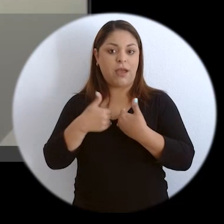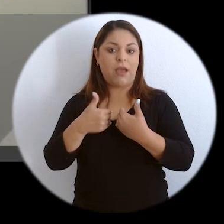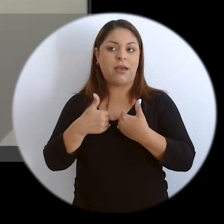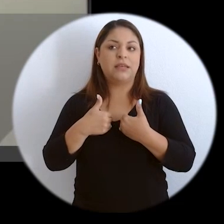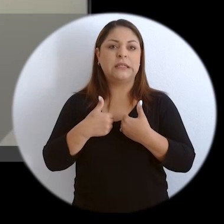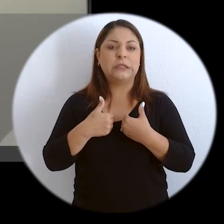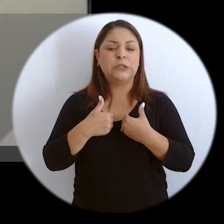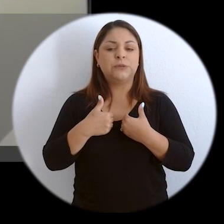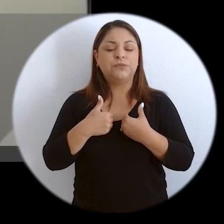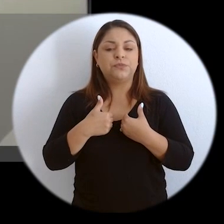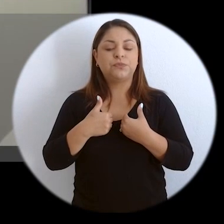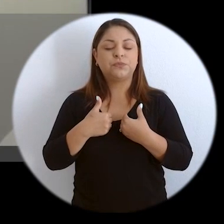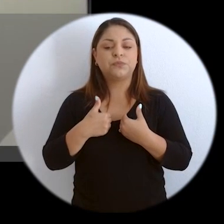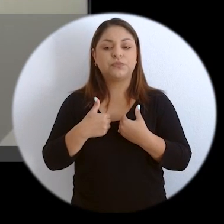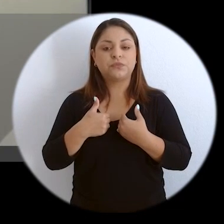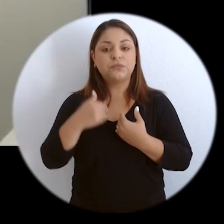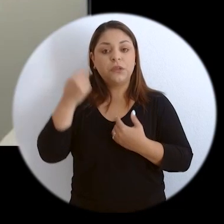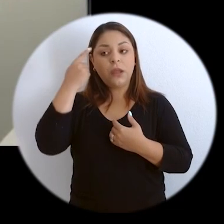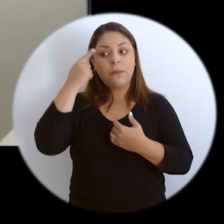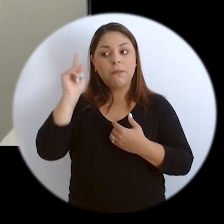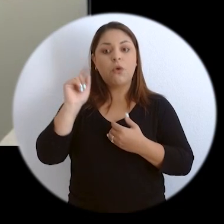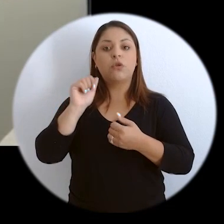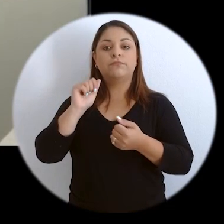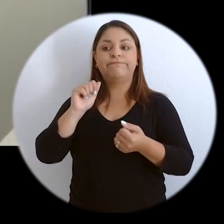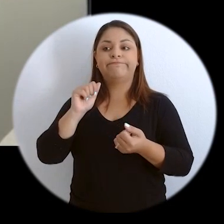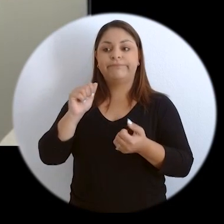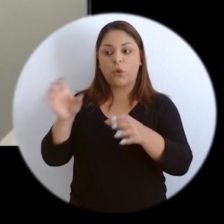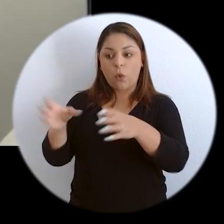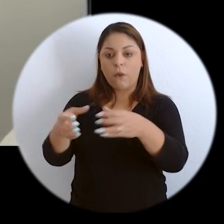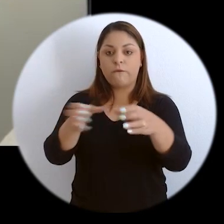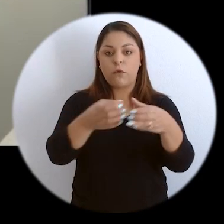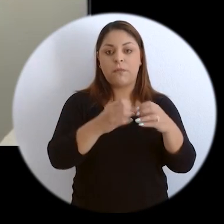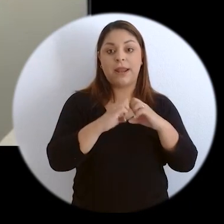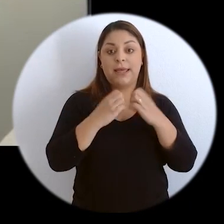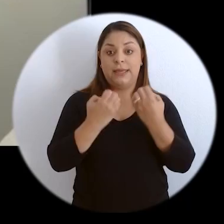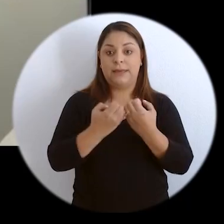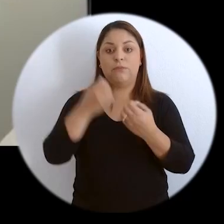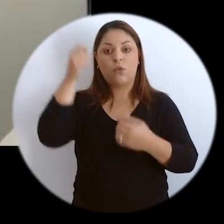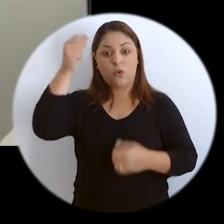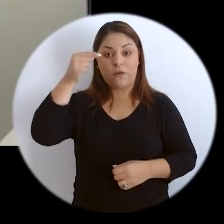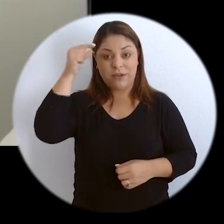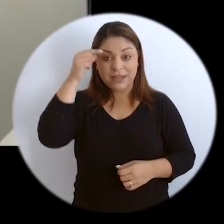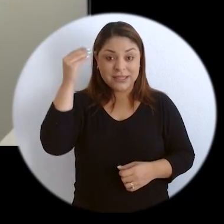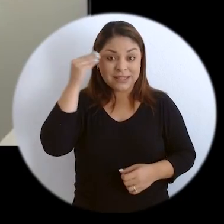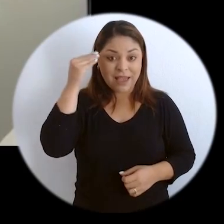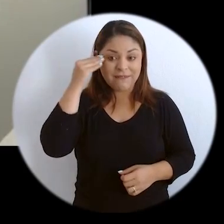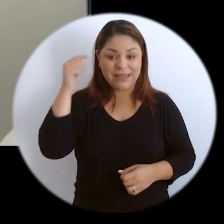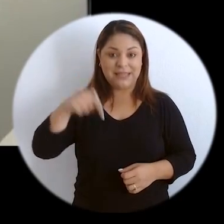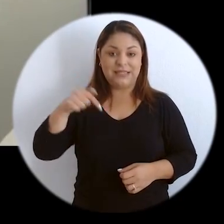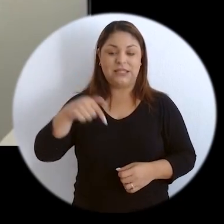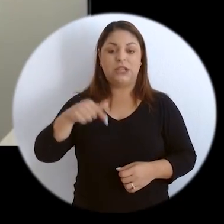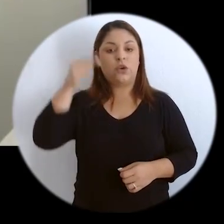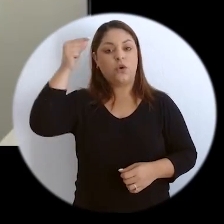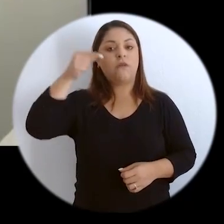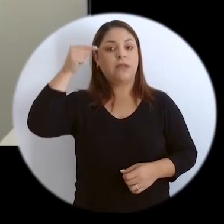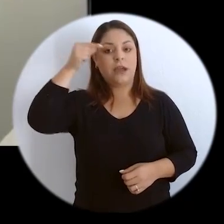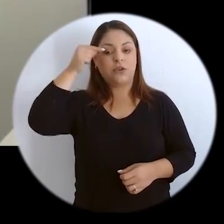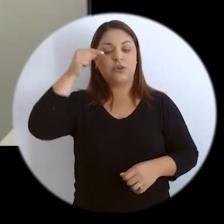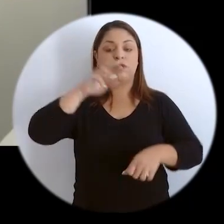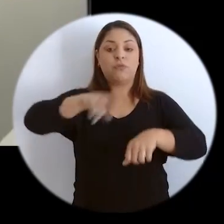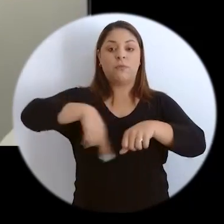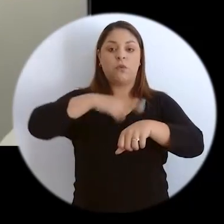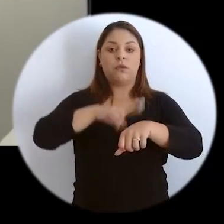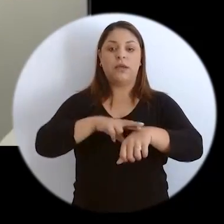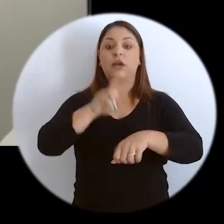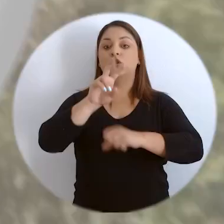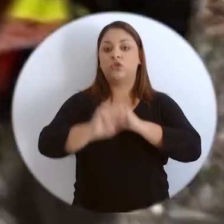gobierno. Sabemos que este es uno de los gobiernos ya de la República con 2 años de haber asumido el poder con más alta rotación